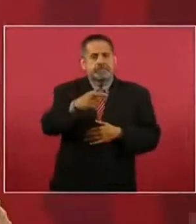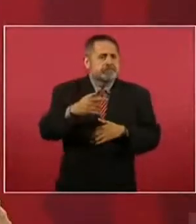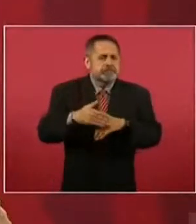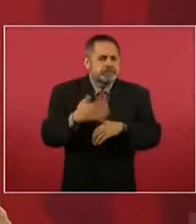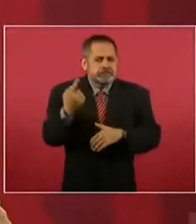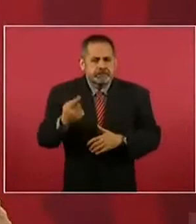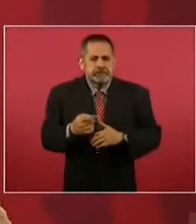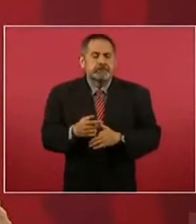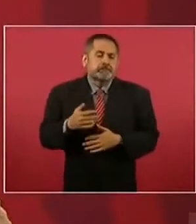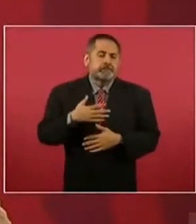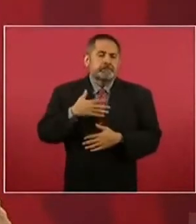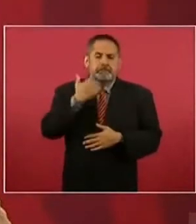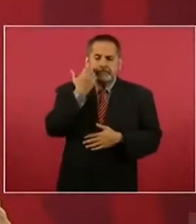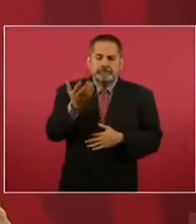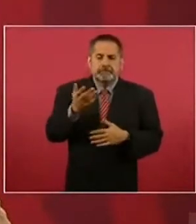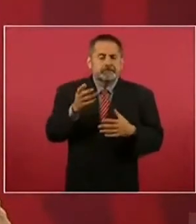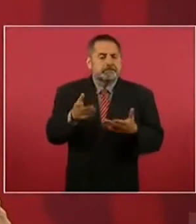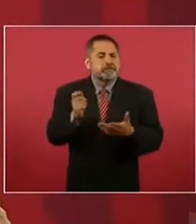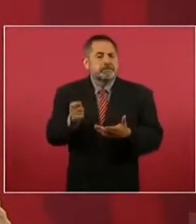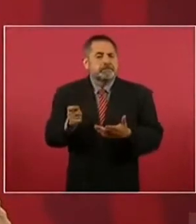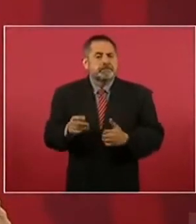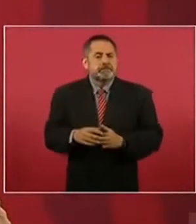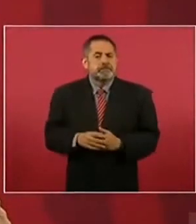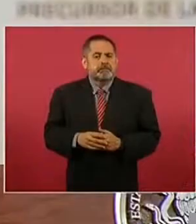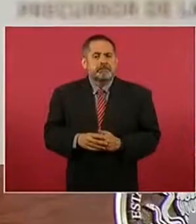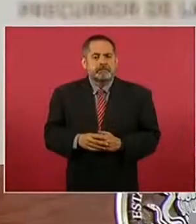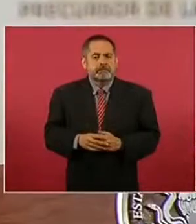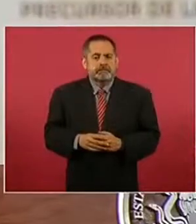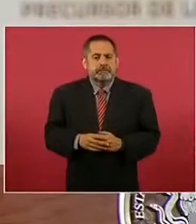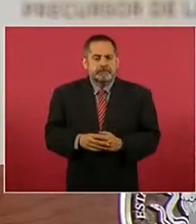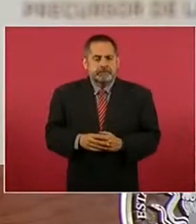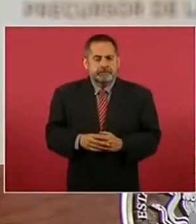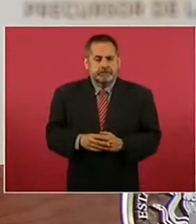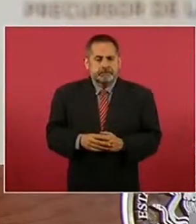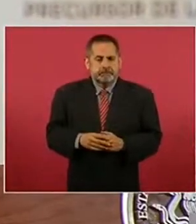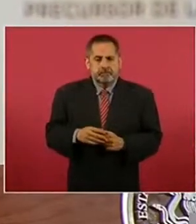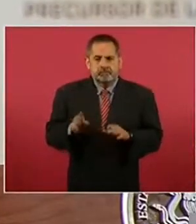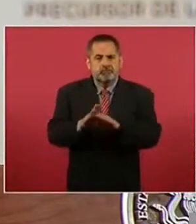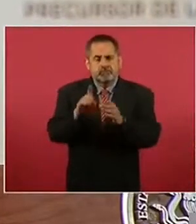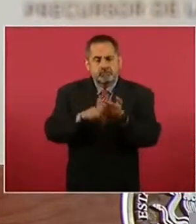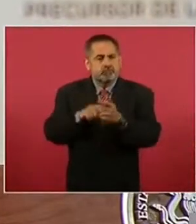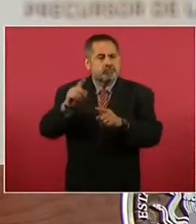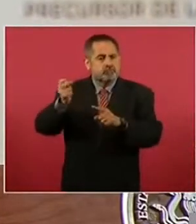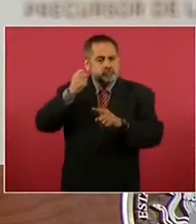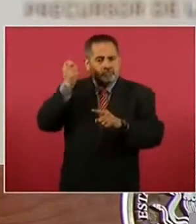prensa conocida como La Mañanera con los medios de comunicación locales y nacionales.